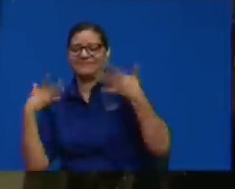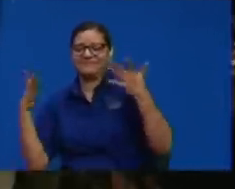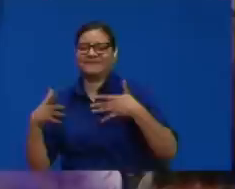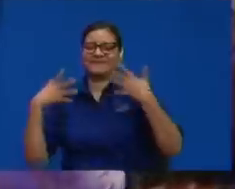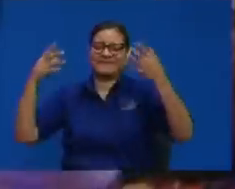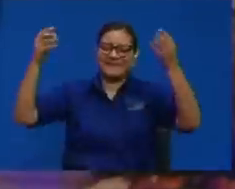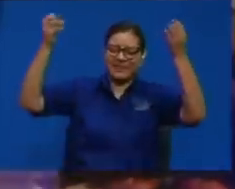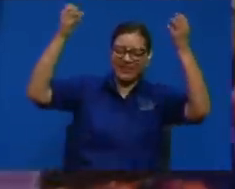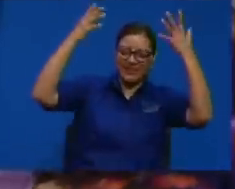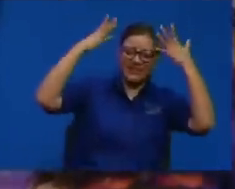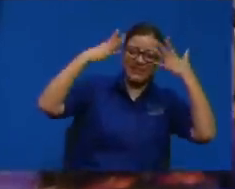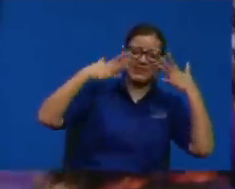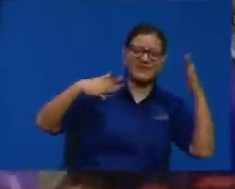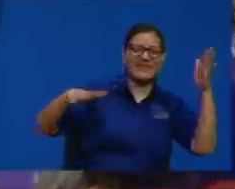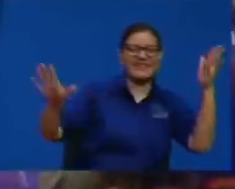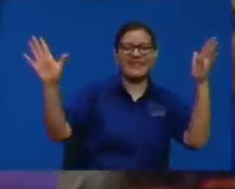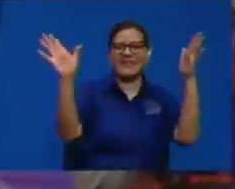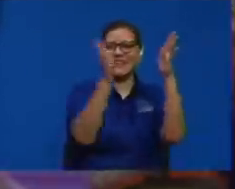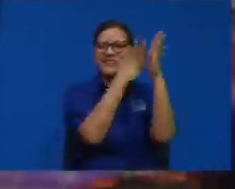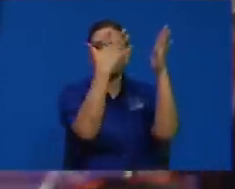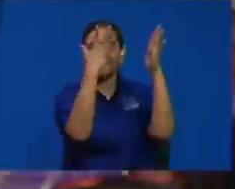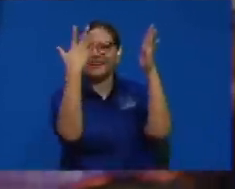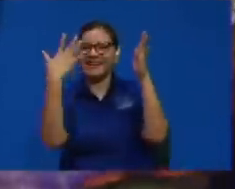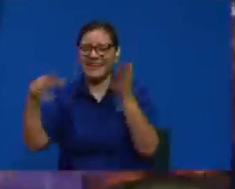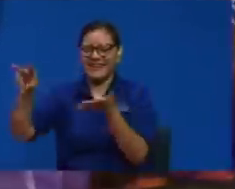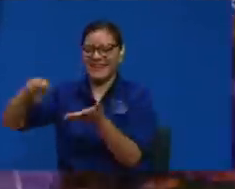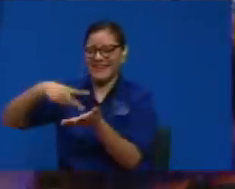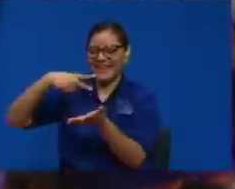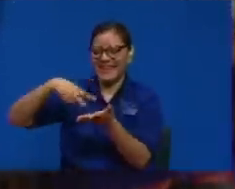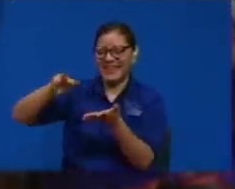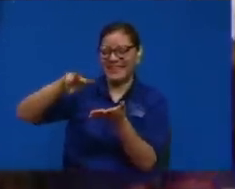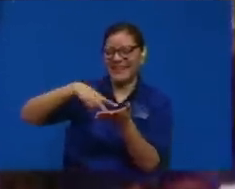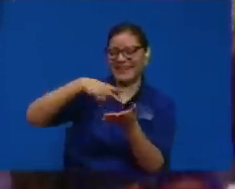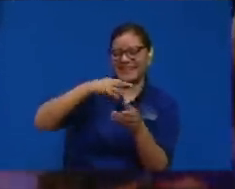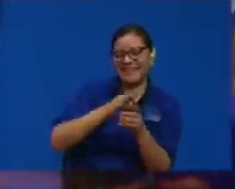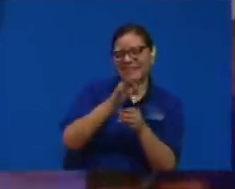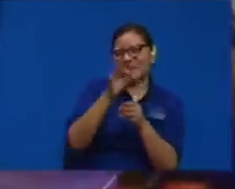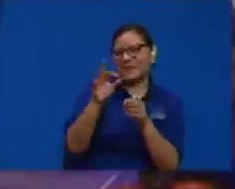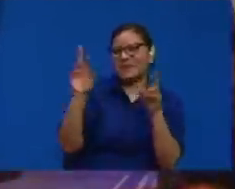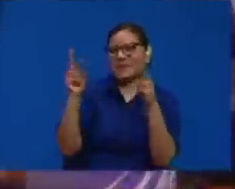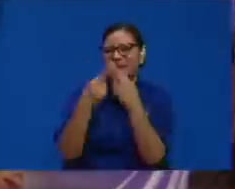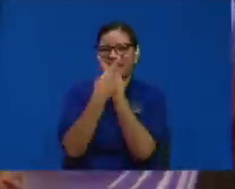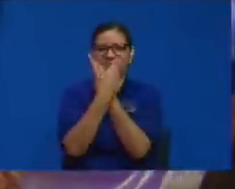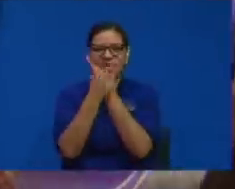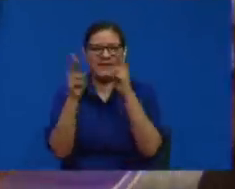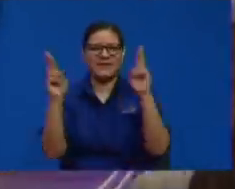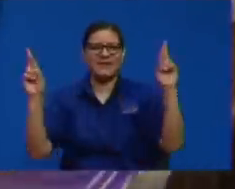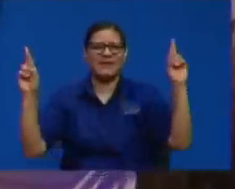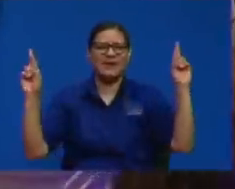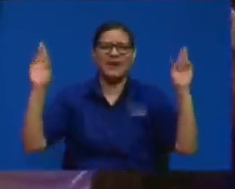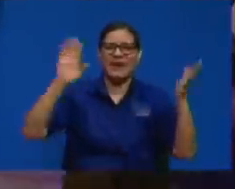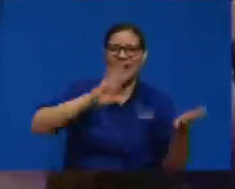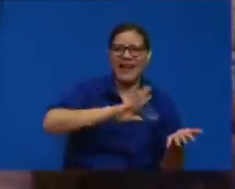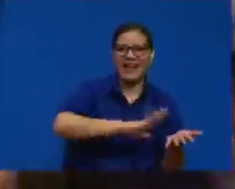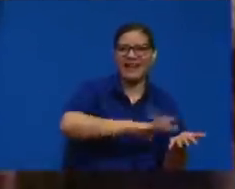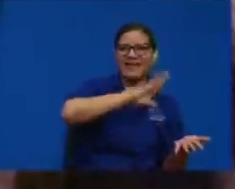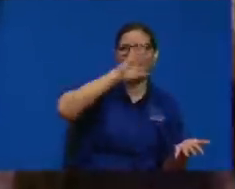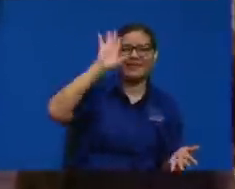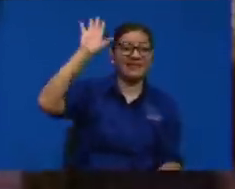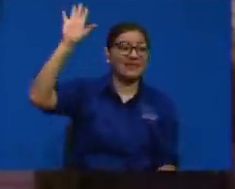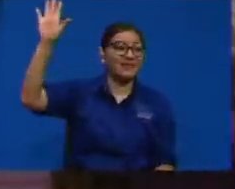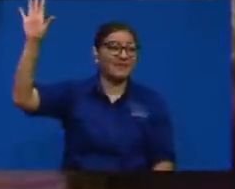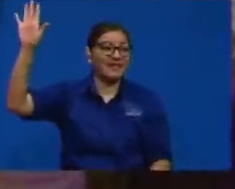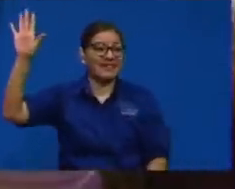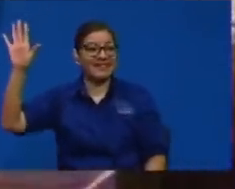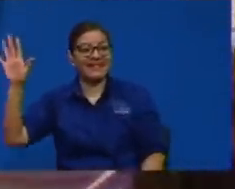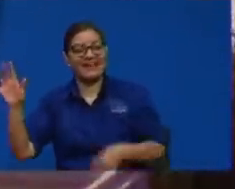has ungido. Con gozo y con pandero danzaré delante de tu pueblo redimido. La gloria